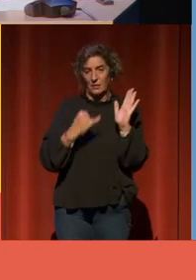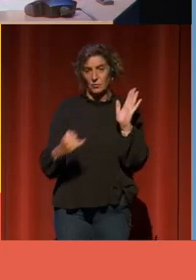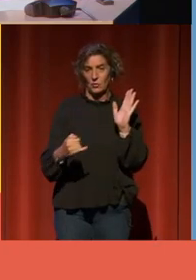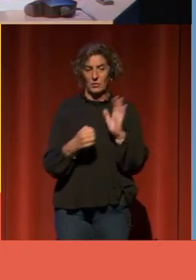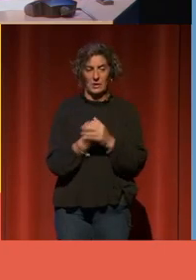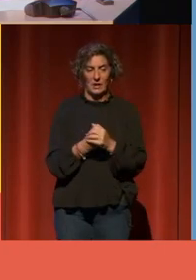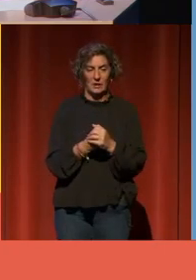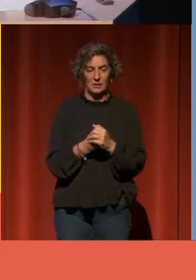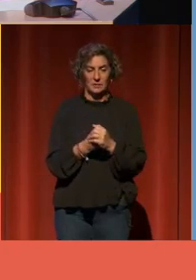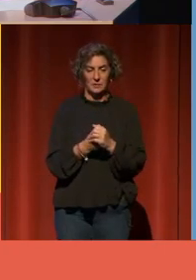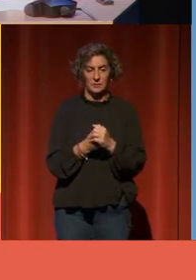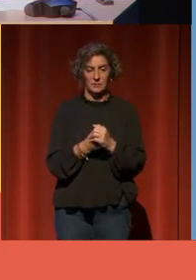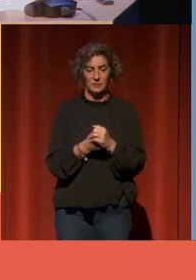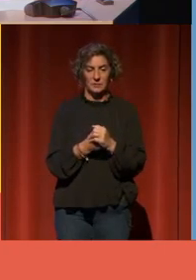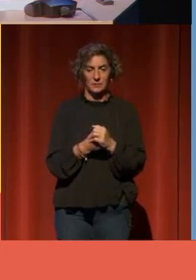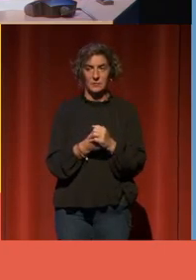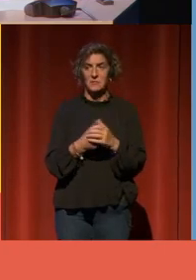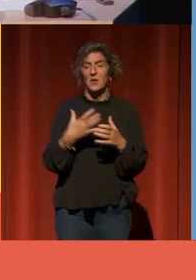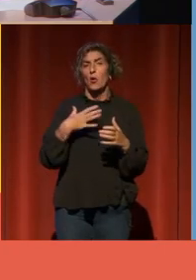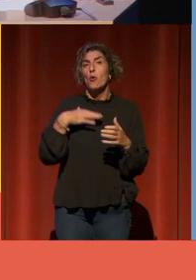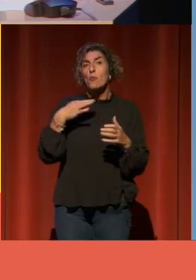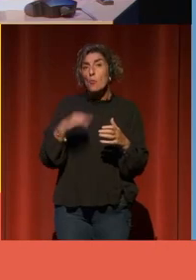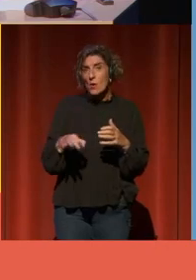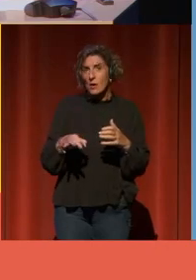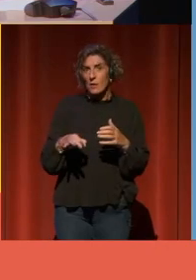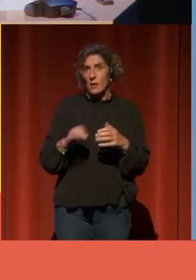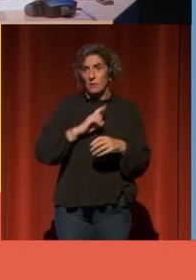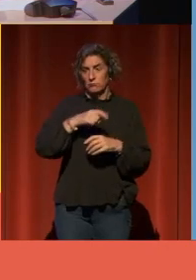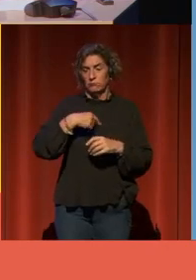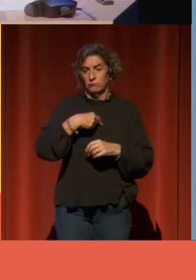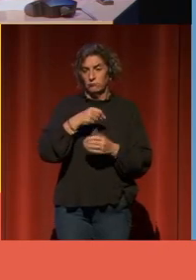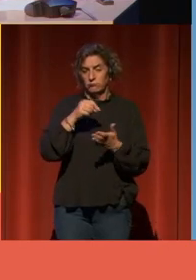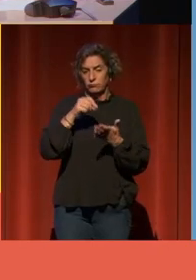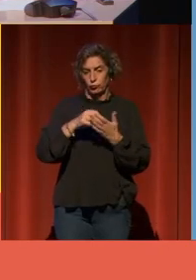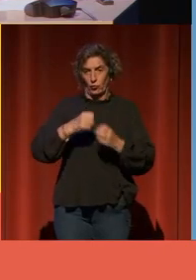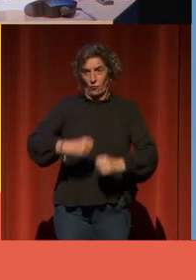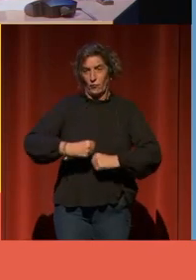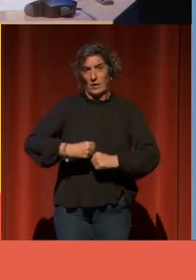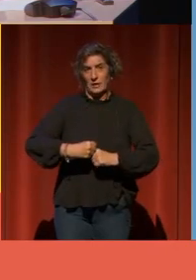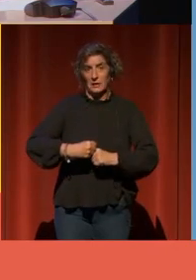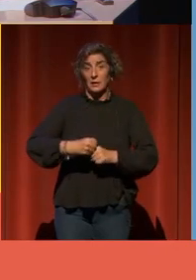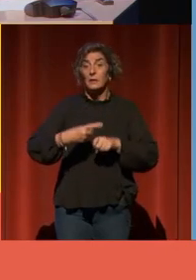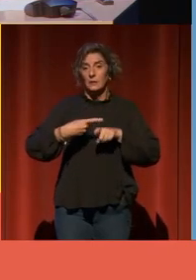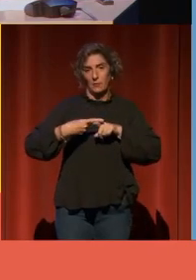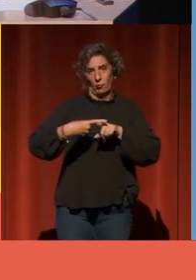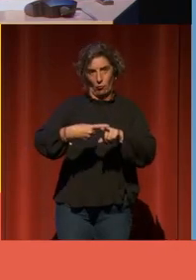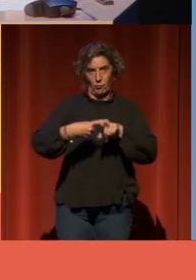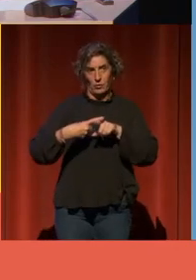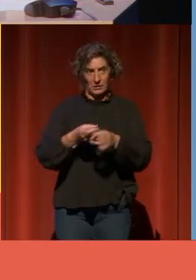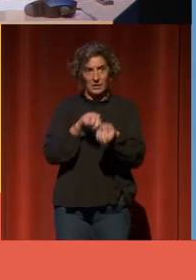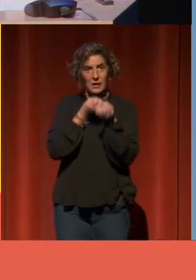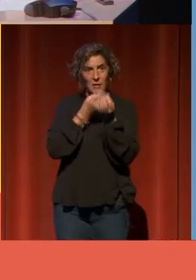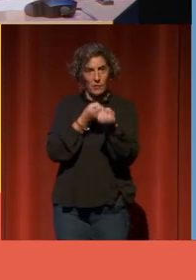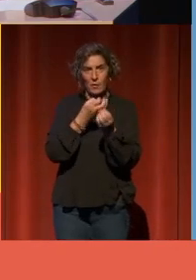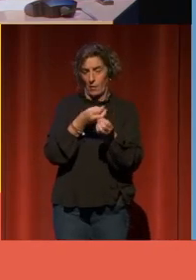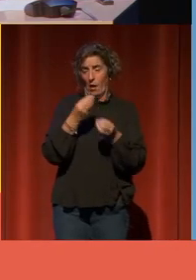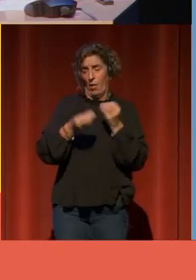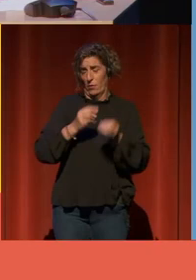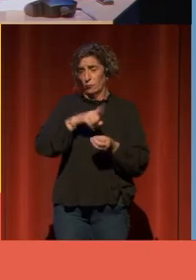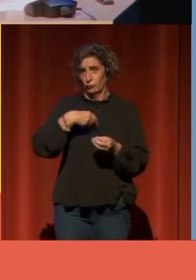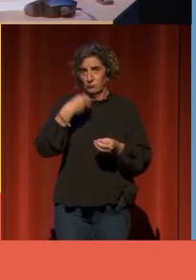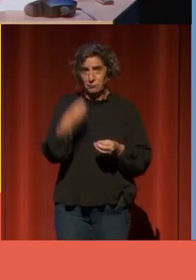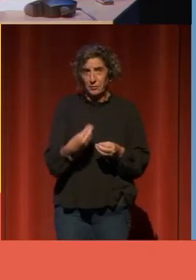electrónica quizás nuestro punto fuerte es la compartir información lo hacemos bien